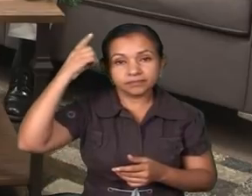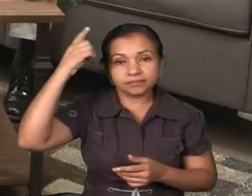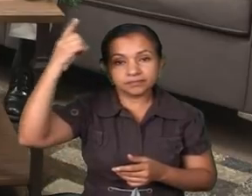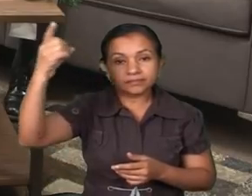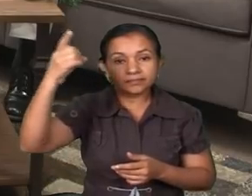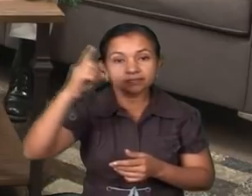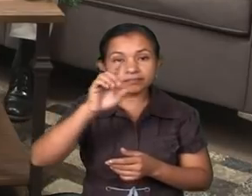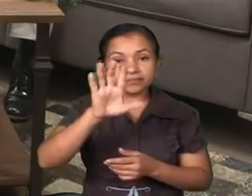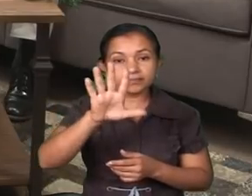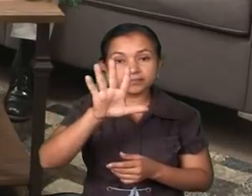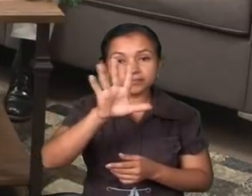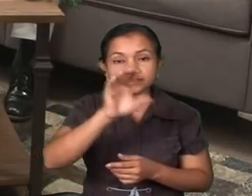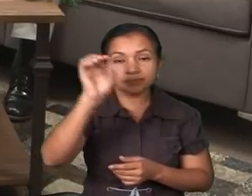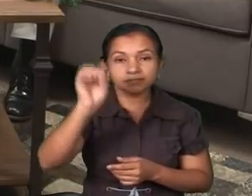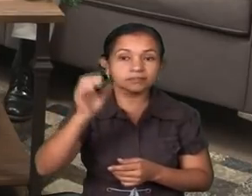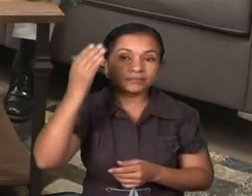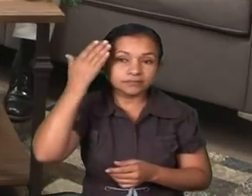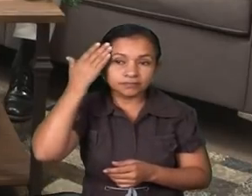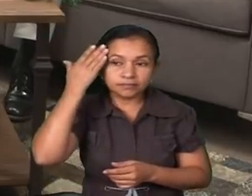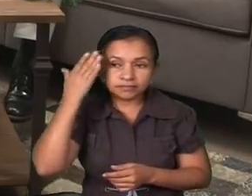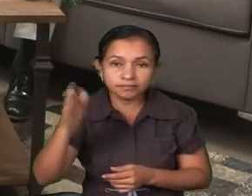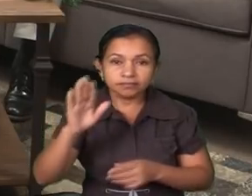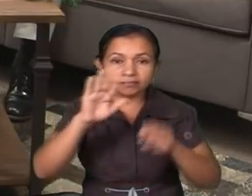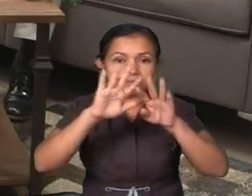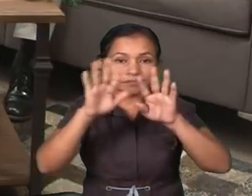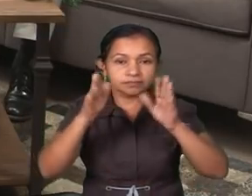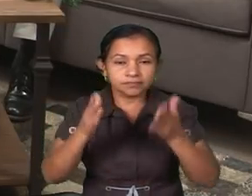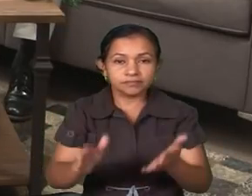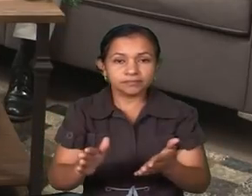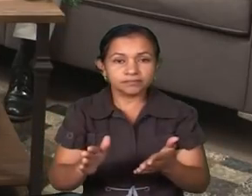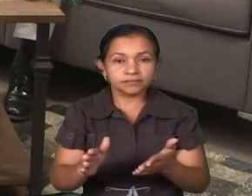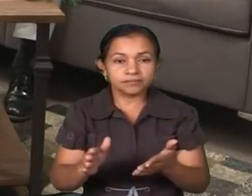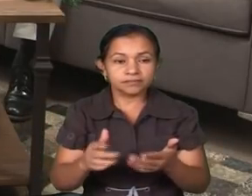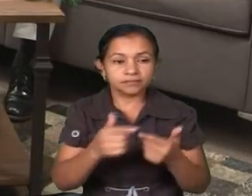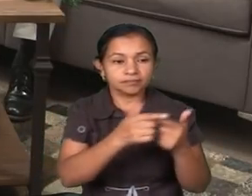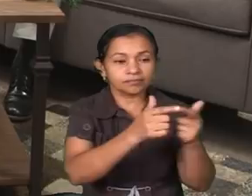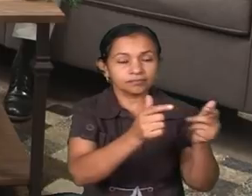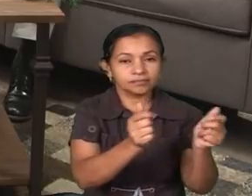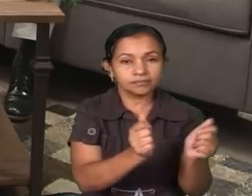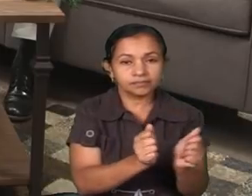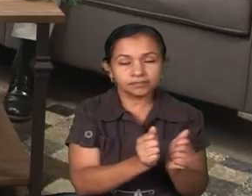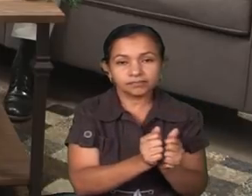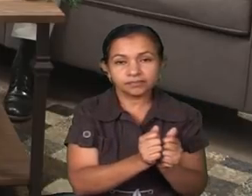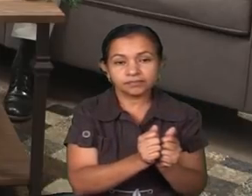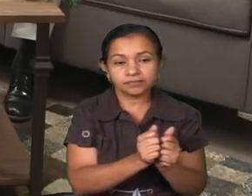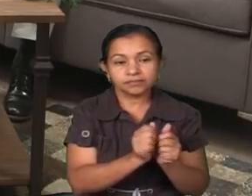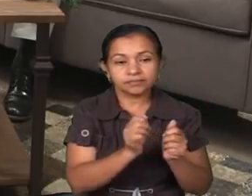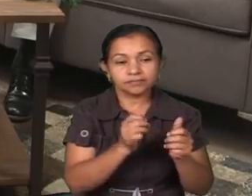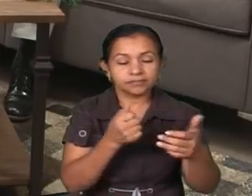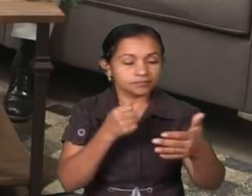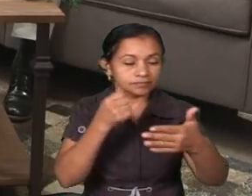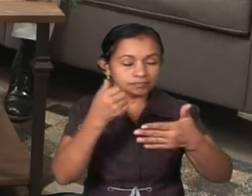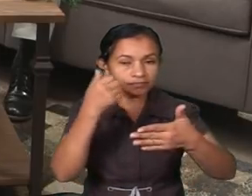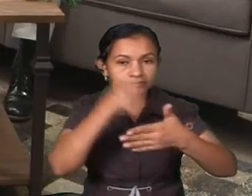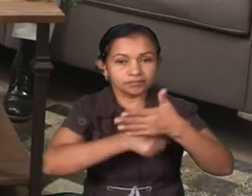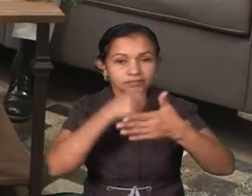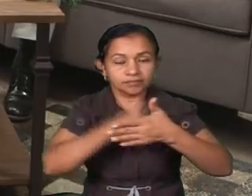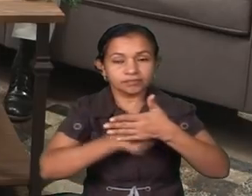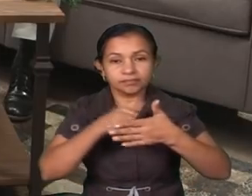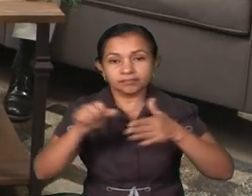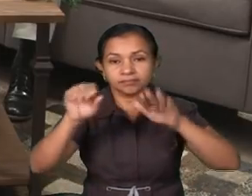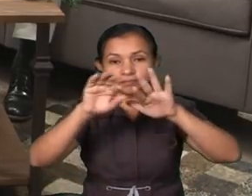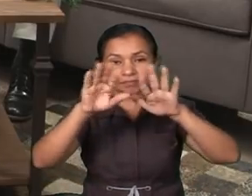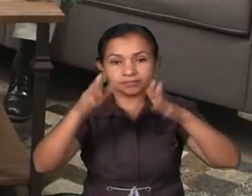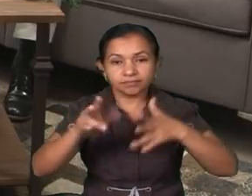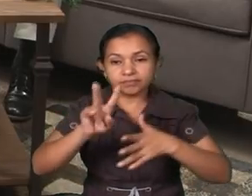del 5%, ella sabe. Un porción de tranqueros no sabían qué cosa es un crecimiento del 5%, pero doña Vilma